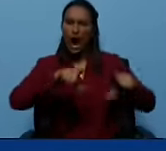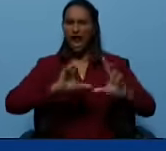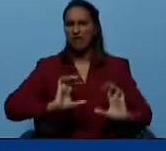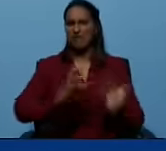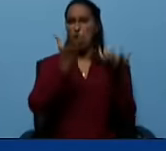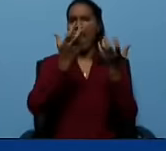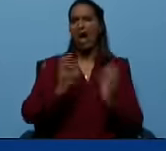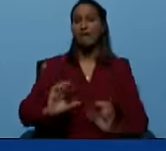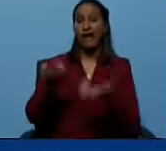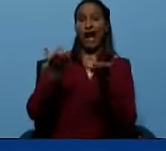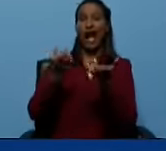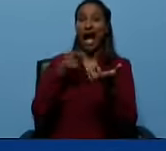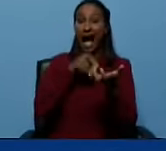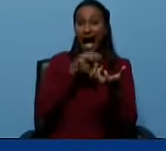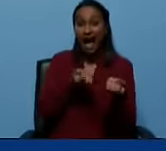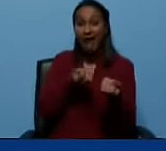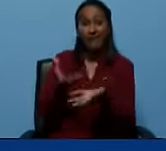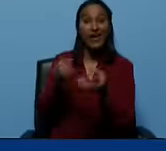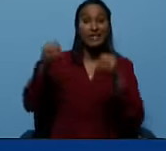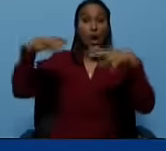campaña electoral de ella era terrorista.